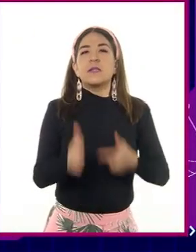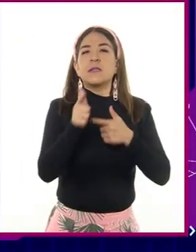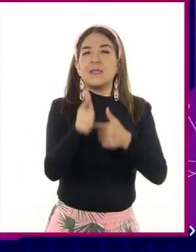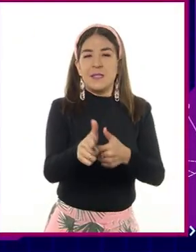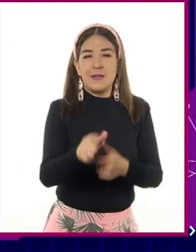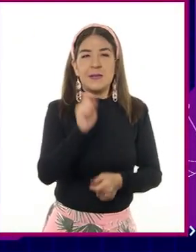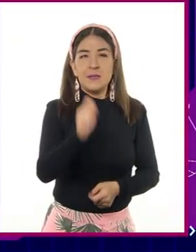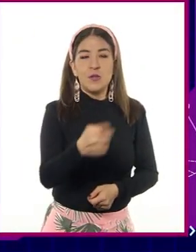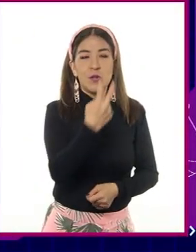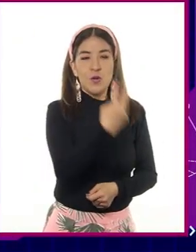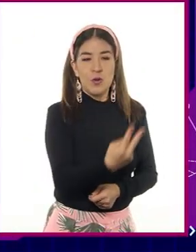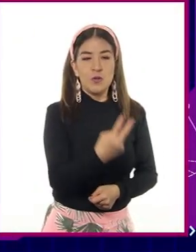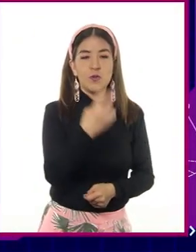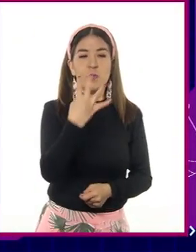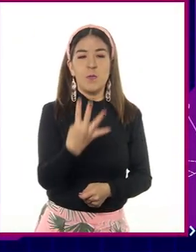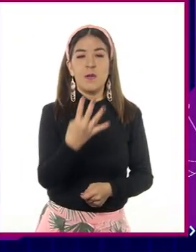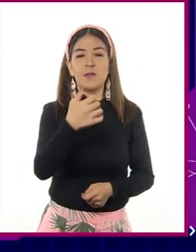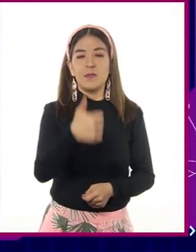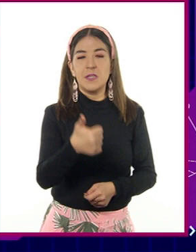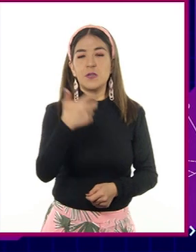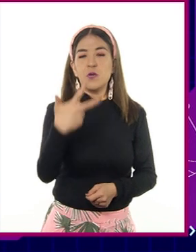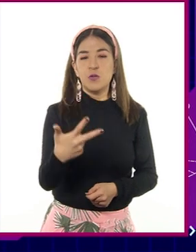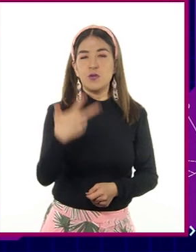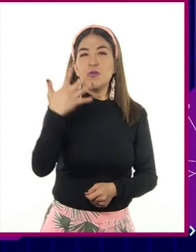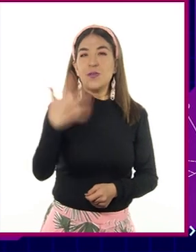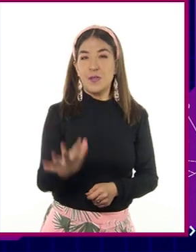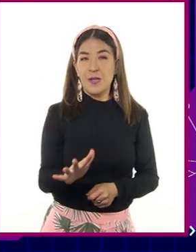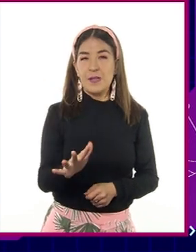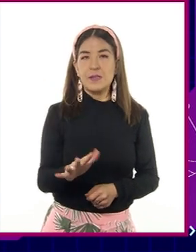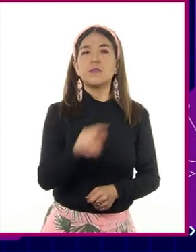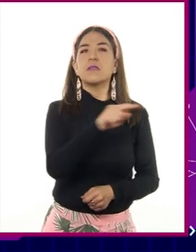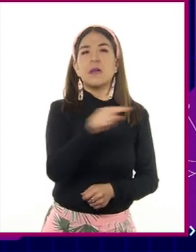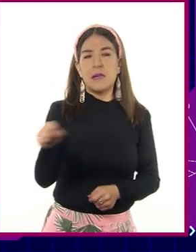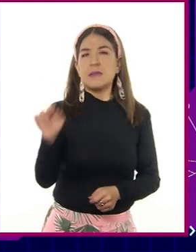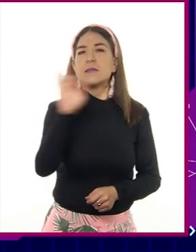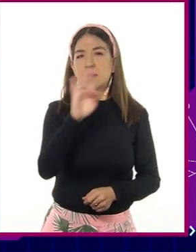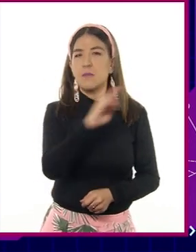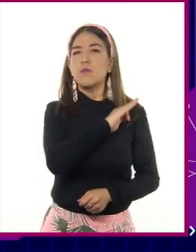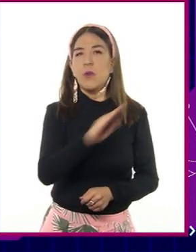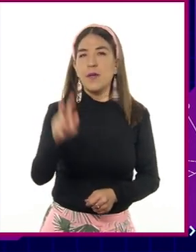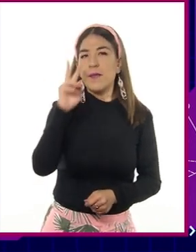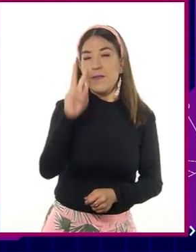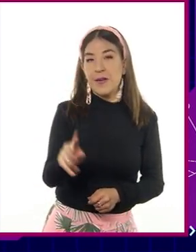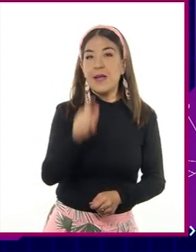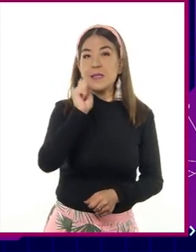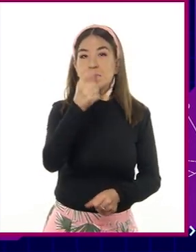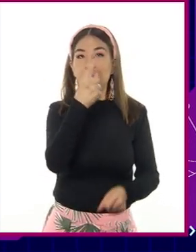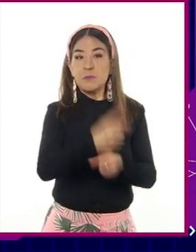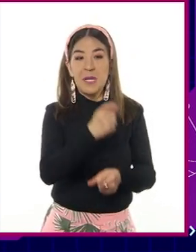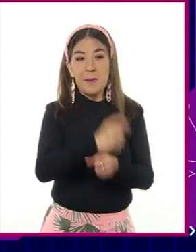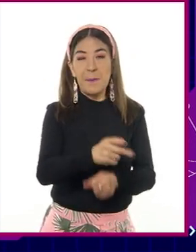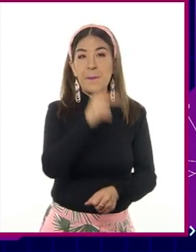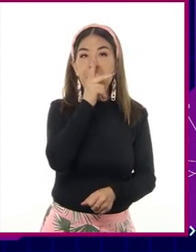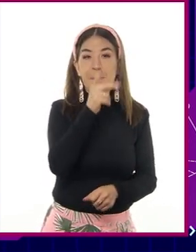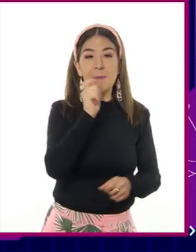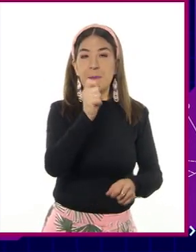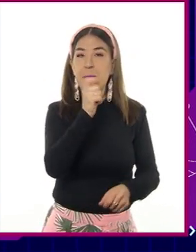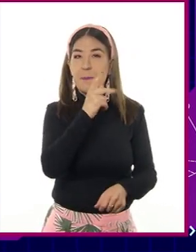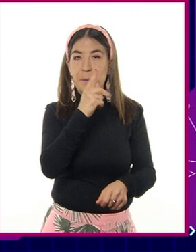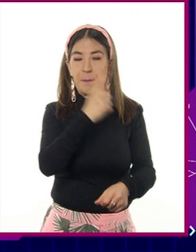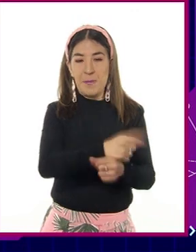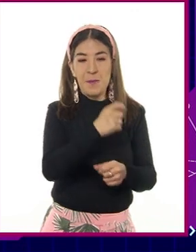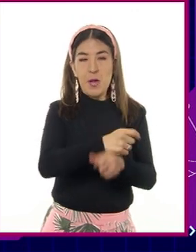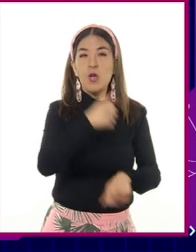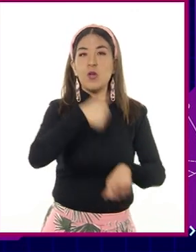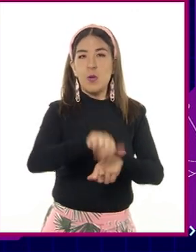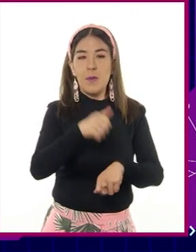2, 4, 6, 8, 10, es posible observar que el primer término es 2 y que el